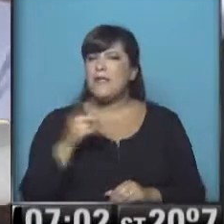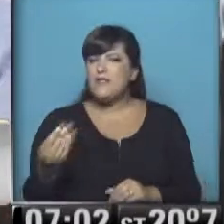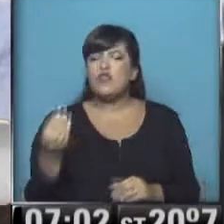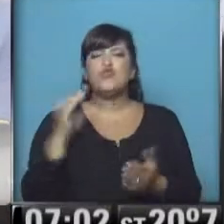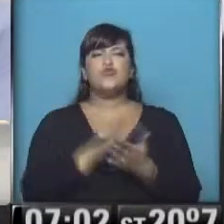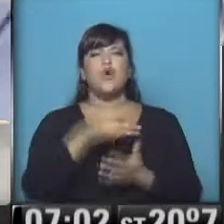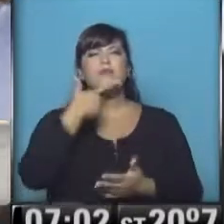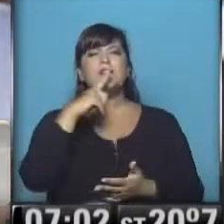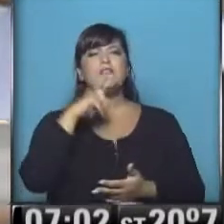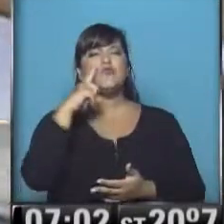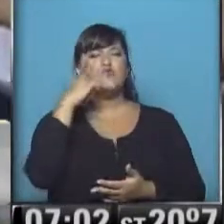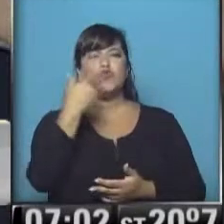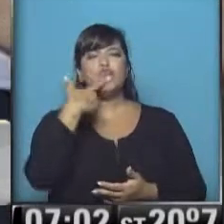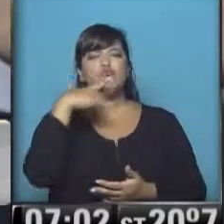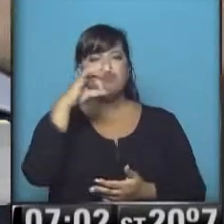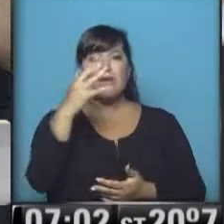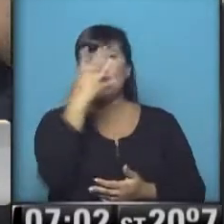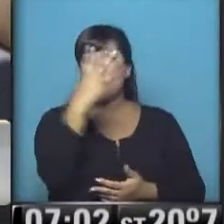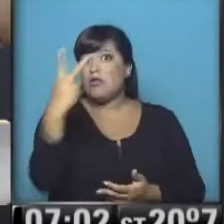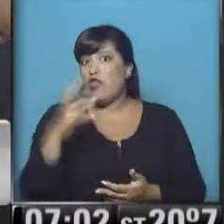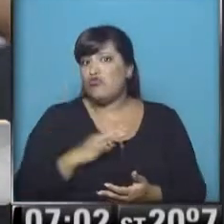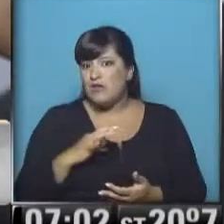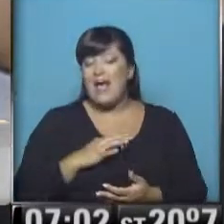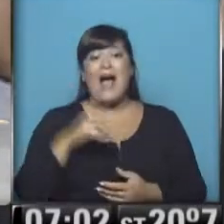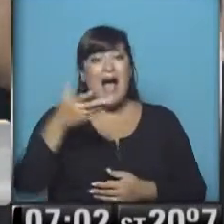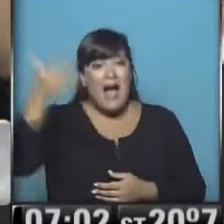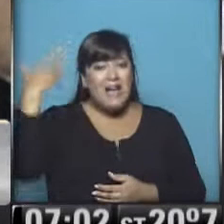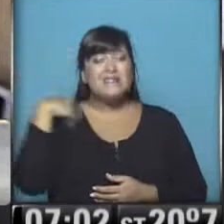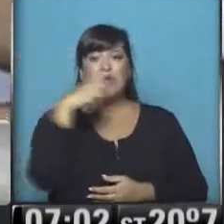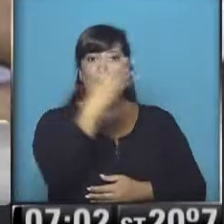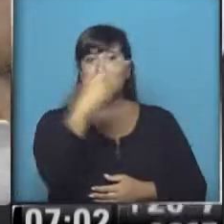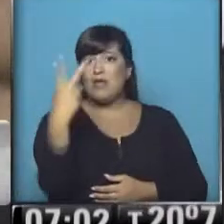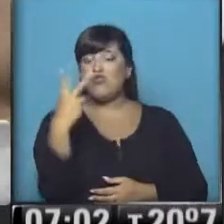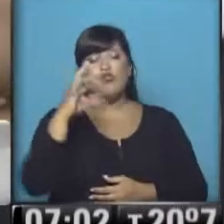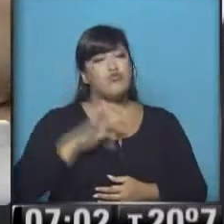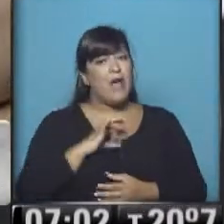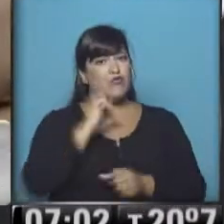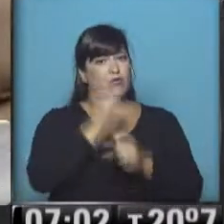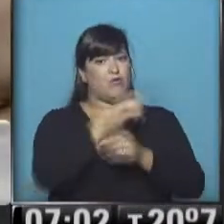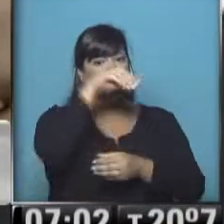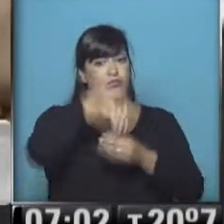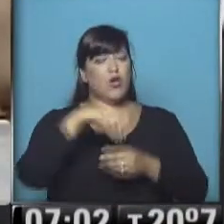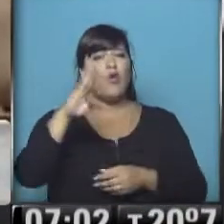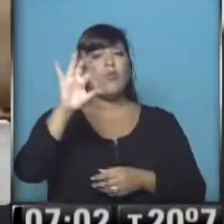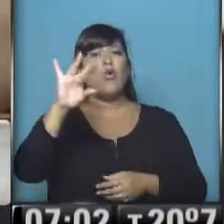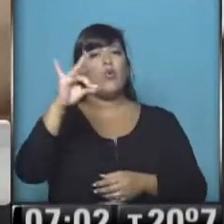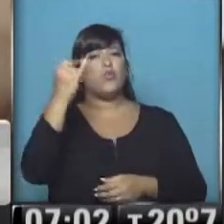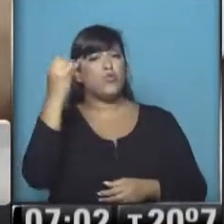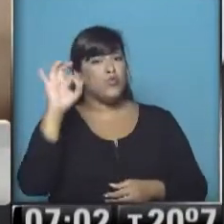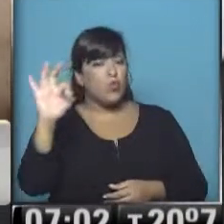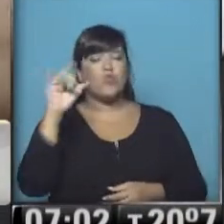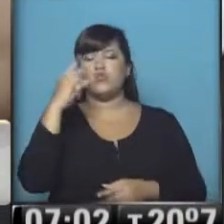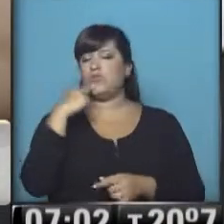que yo no respondo. No, Estiuso hace 42 años que está. Hace 42 años que está. Con Buducada me preguntaron, les he dicho lo mismo. El doctor